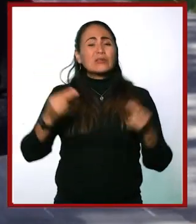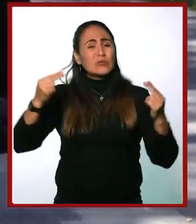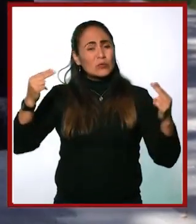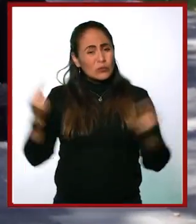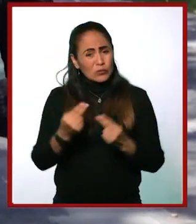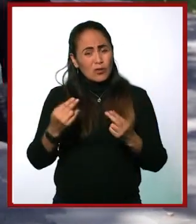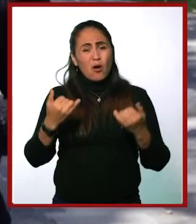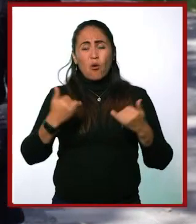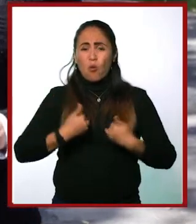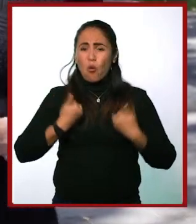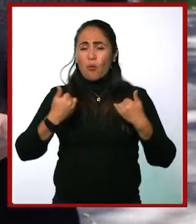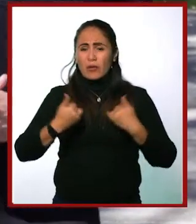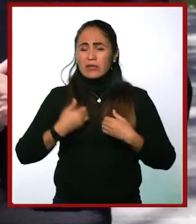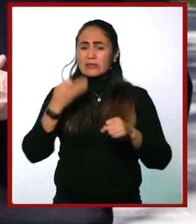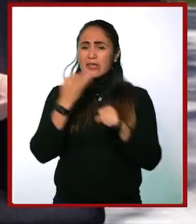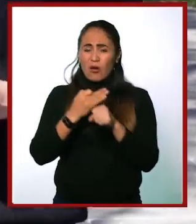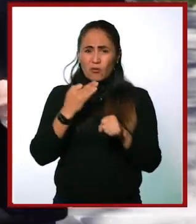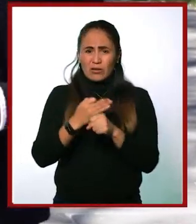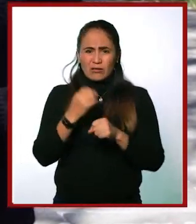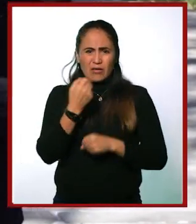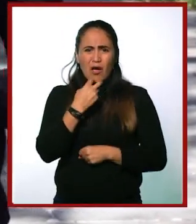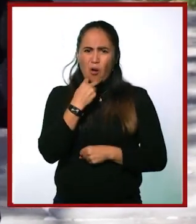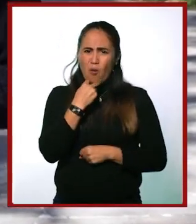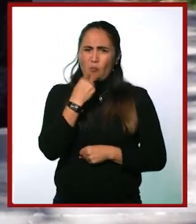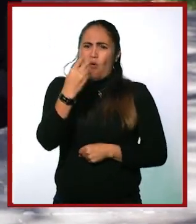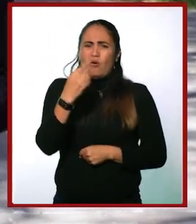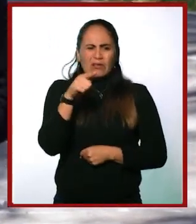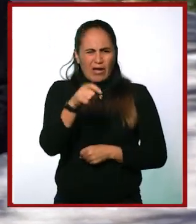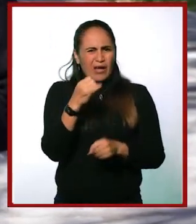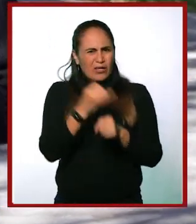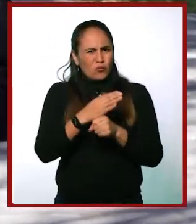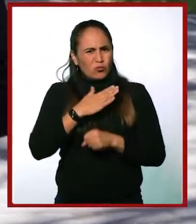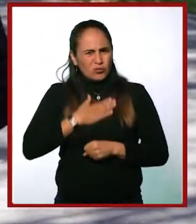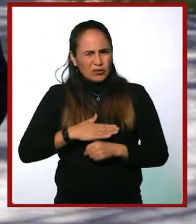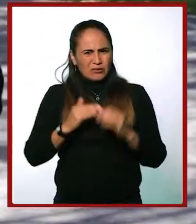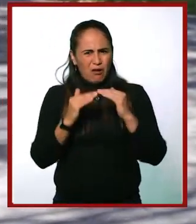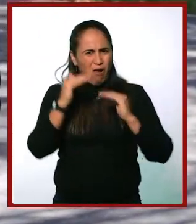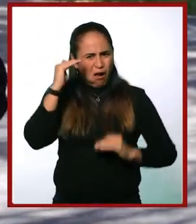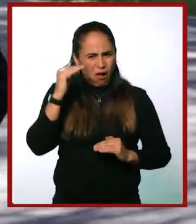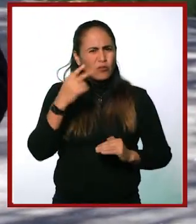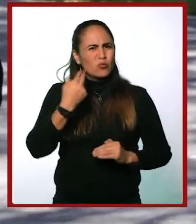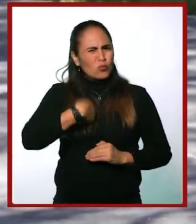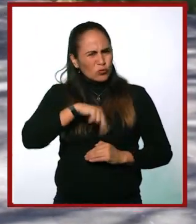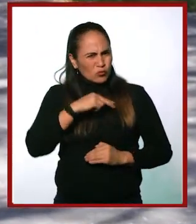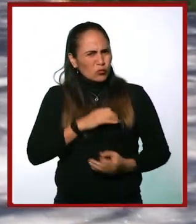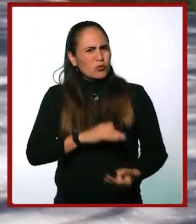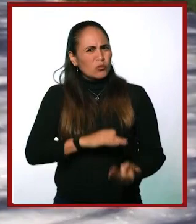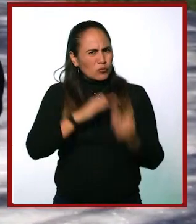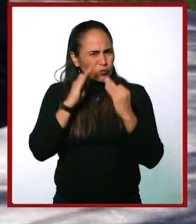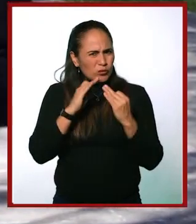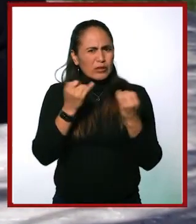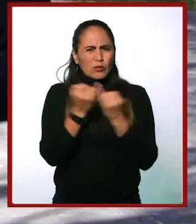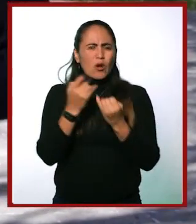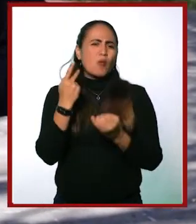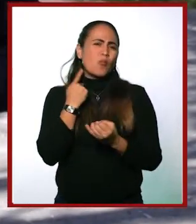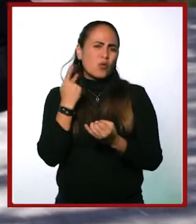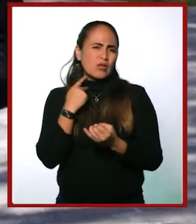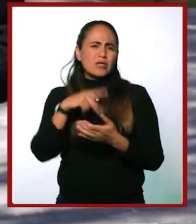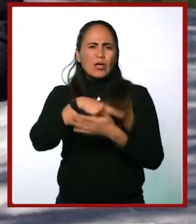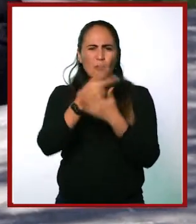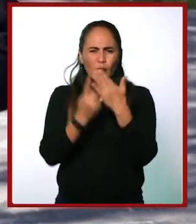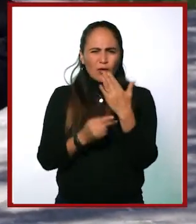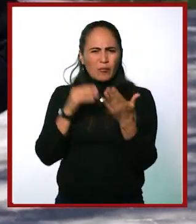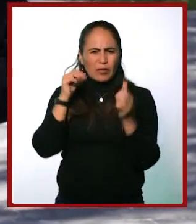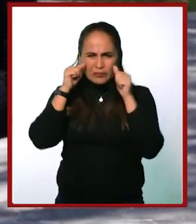Es urgente que como jóvenes levantemos la voz ante las desigualdades e injusticias, que nos involucremos en políticas y programas